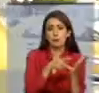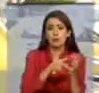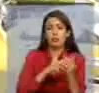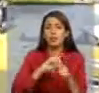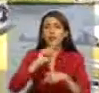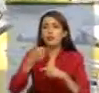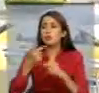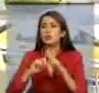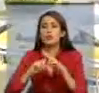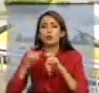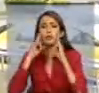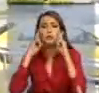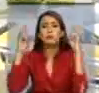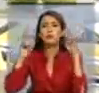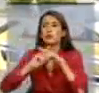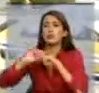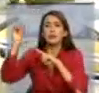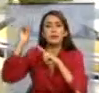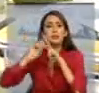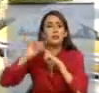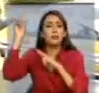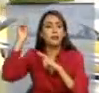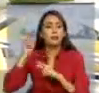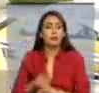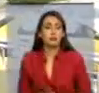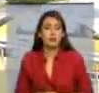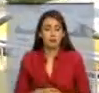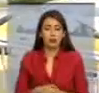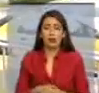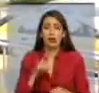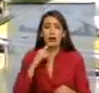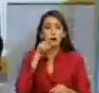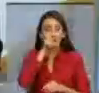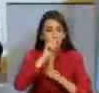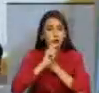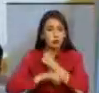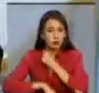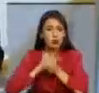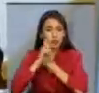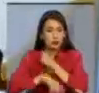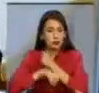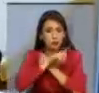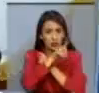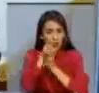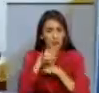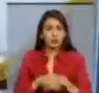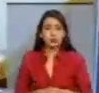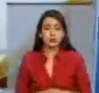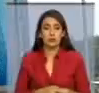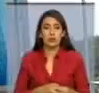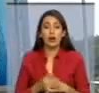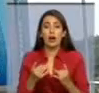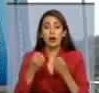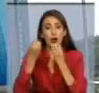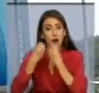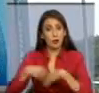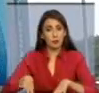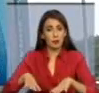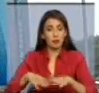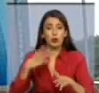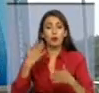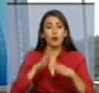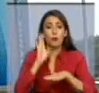A eso deben castigarlos, pues, justamente por llevar doble cuenta. Según los datos, el prejuicio de la evasión tributaria en